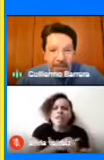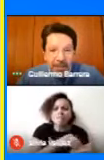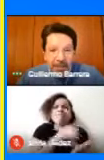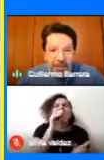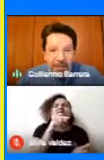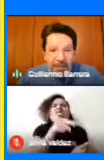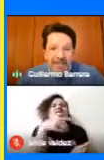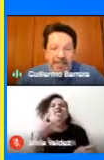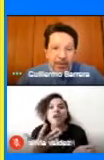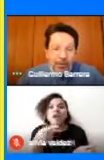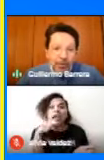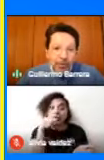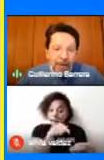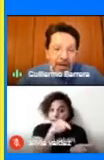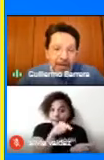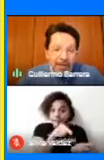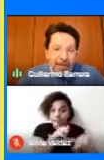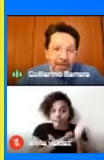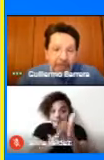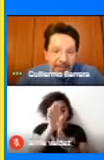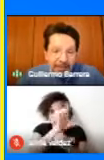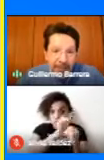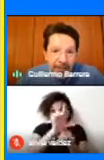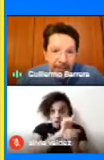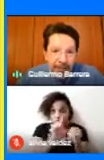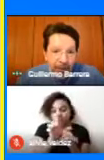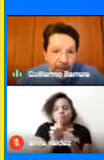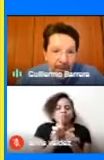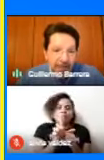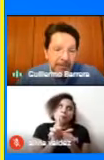de que ese desarrollo local